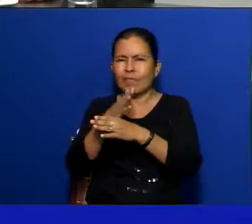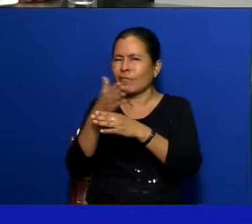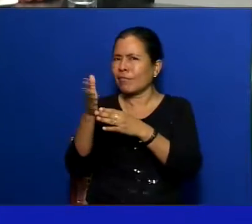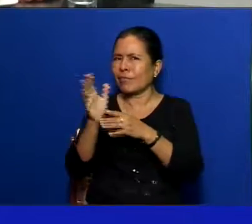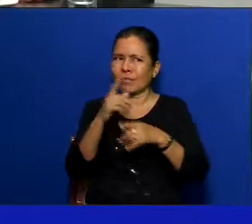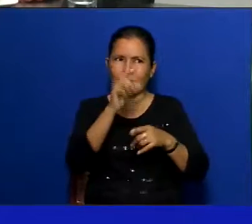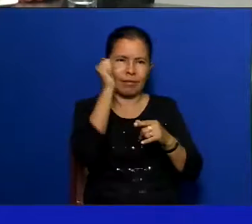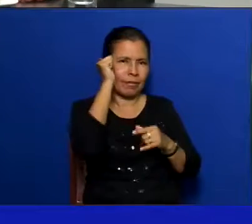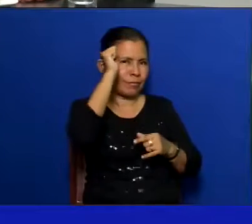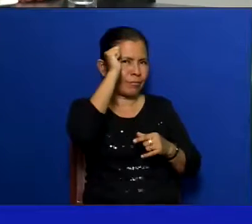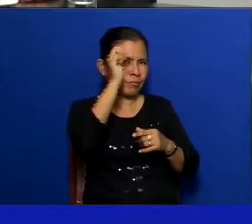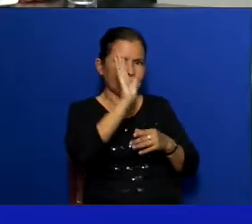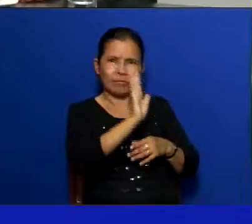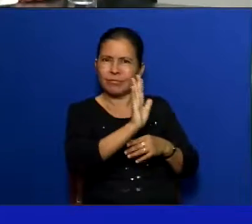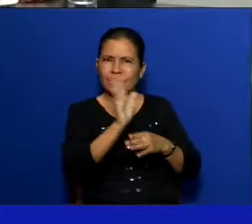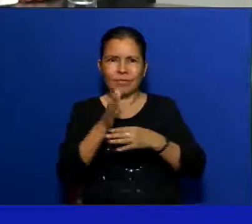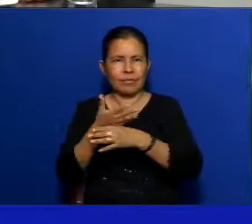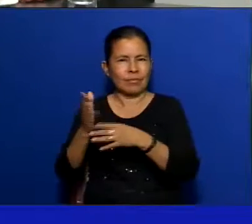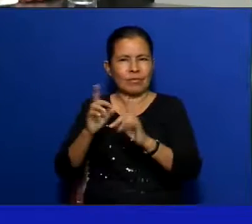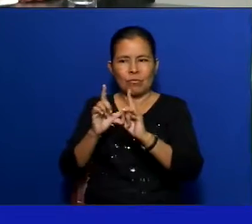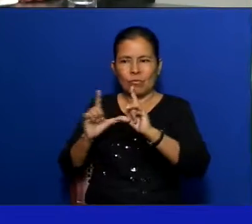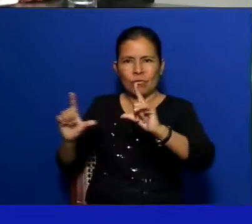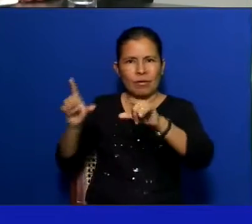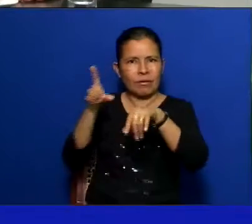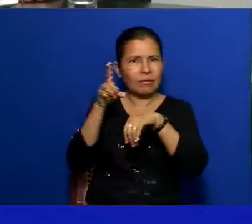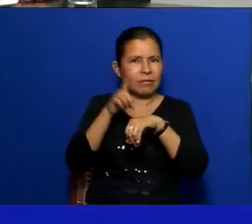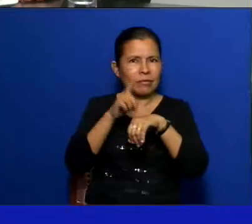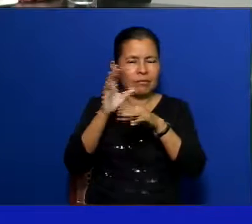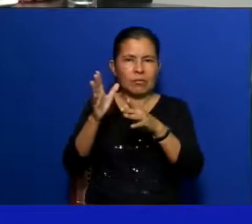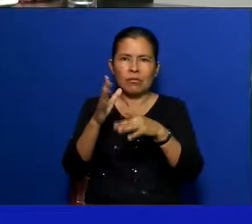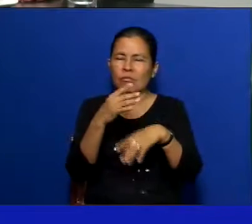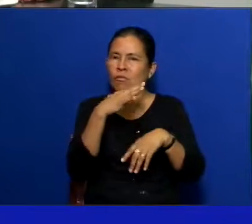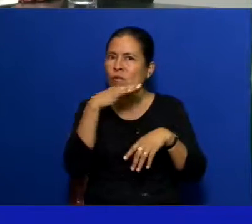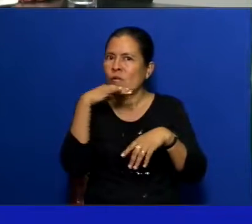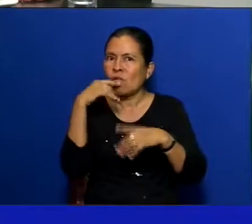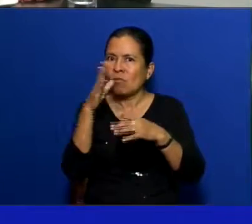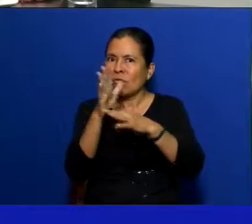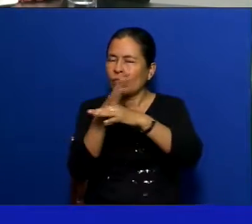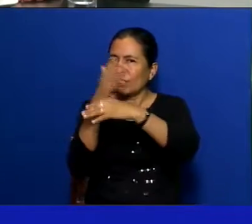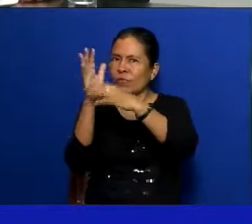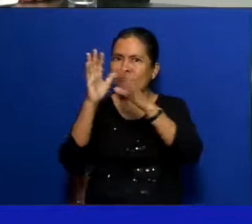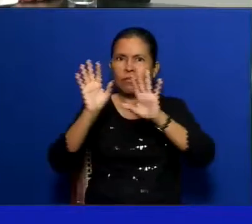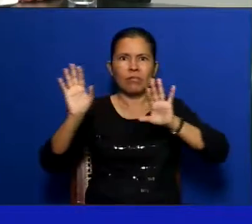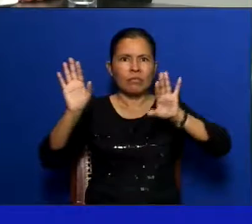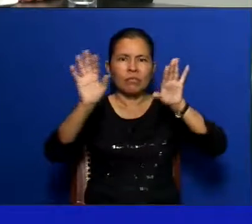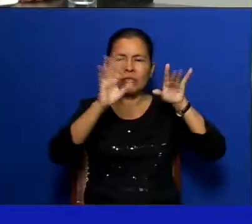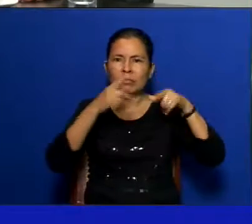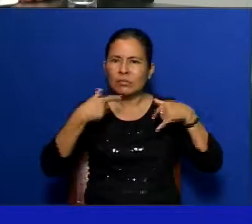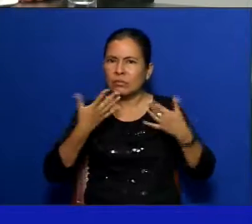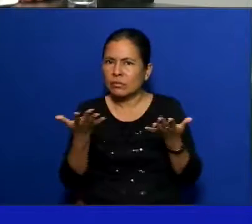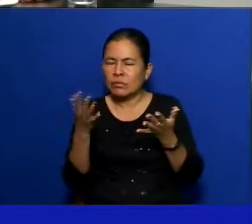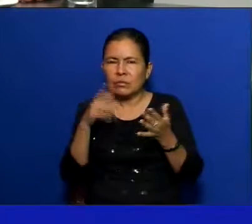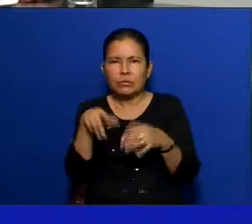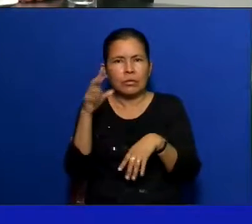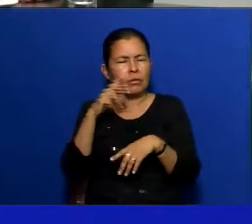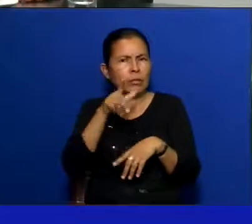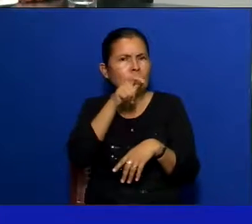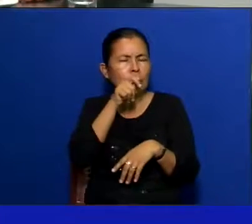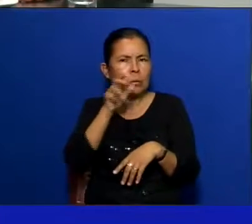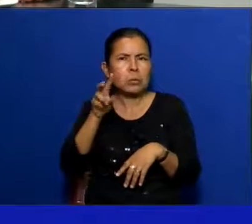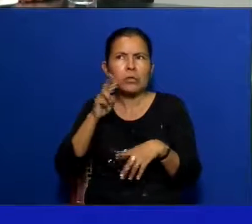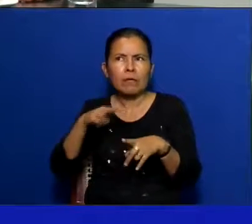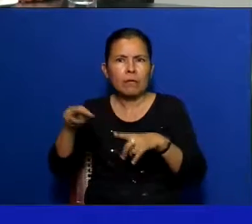servicio higiénico de los varones. Los consultorios están decorados conforme a lo que los niños les gusta ver, les